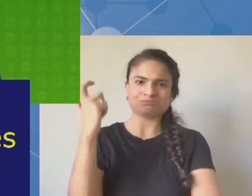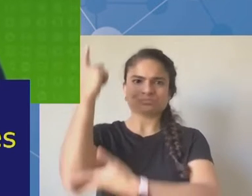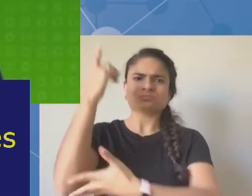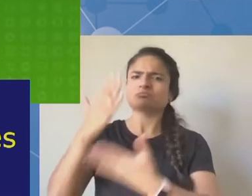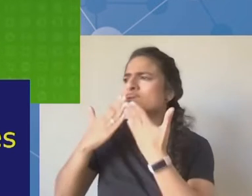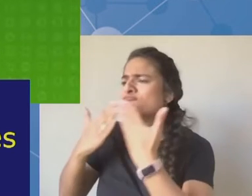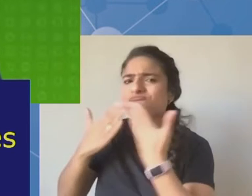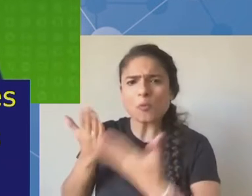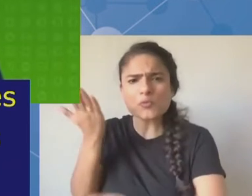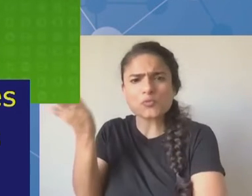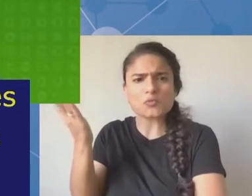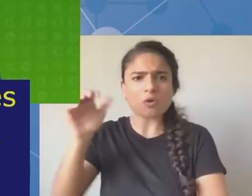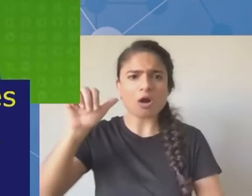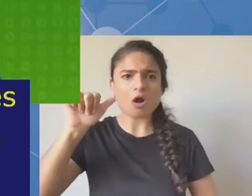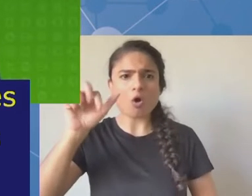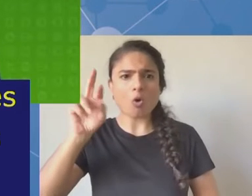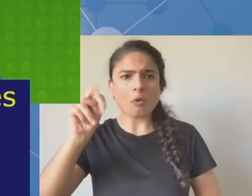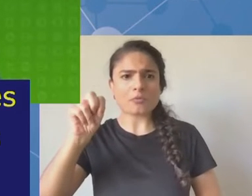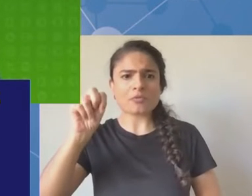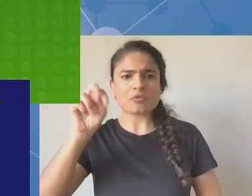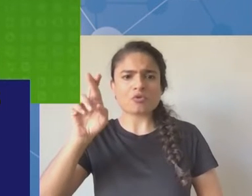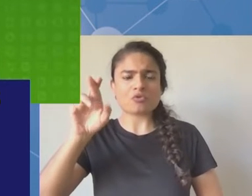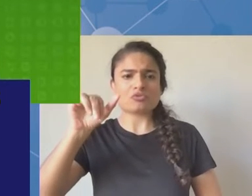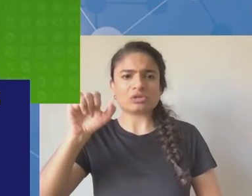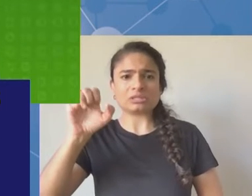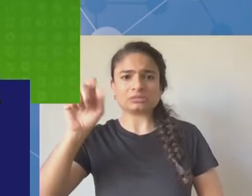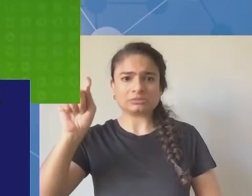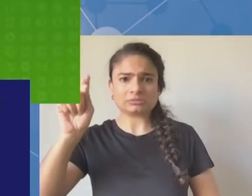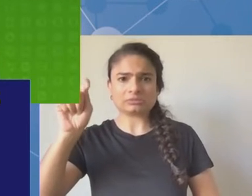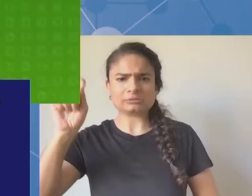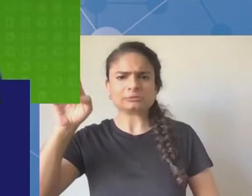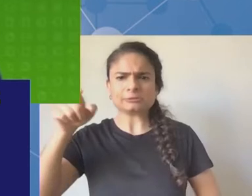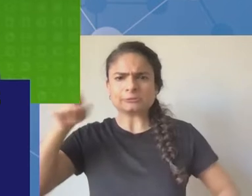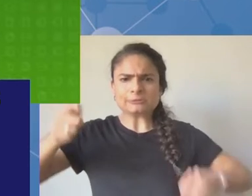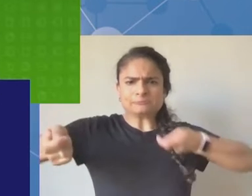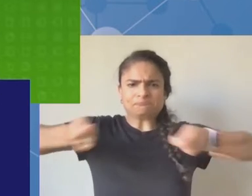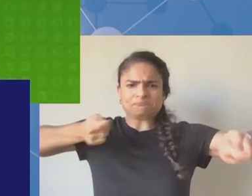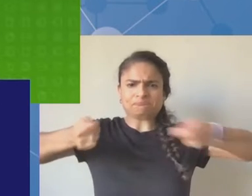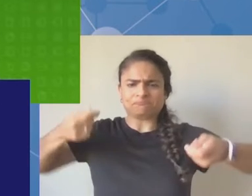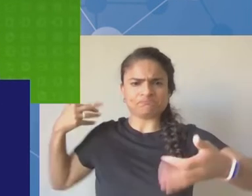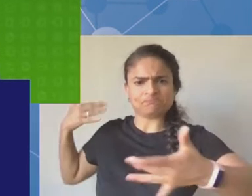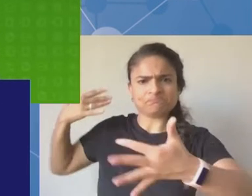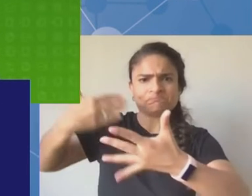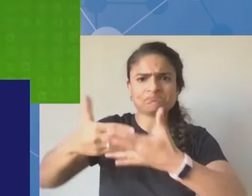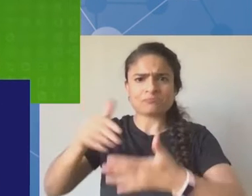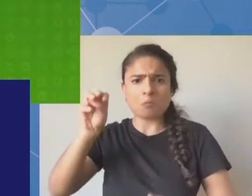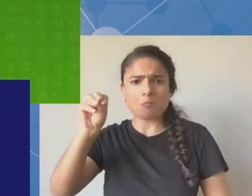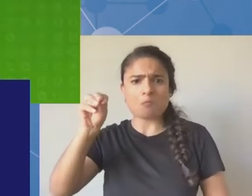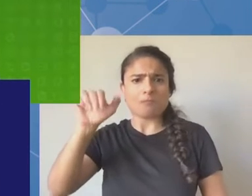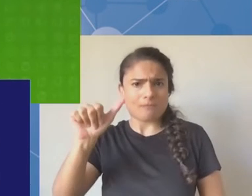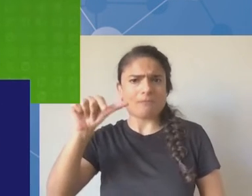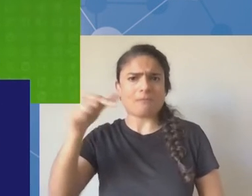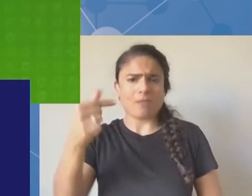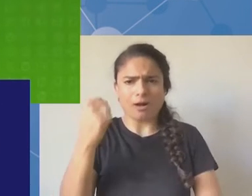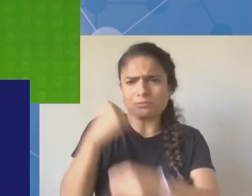que ha dirigido los trabajos de nuestro grupo multilateral. Asimismo, me gustaría agradecer a todos los demás que han estado implicados en nuestros trabajos y